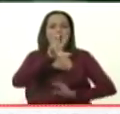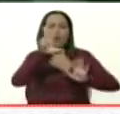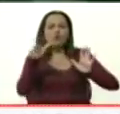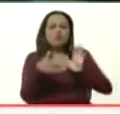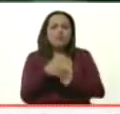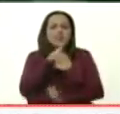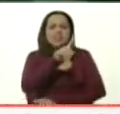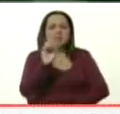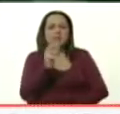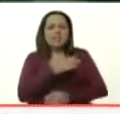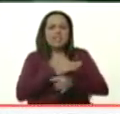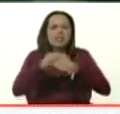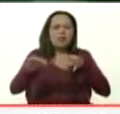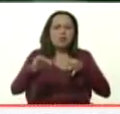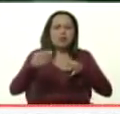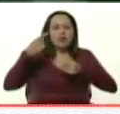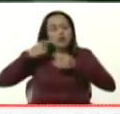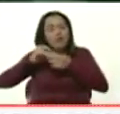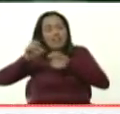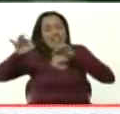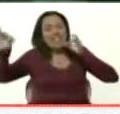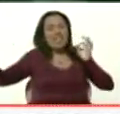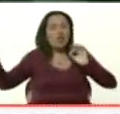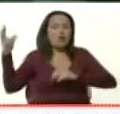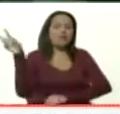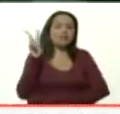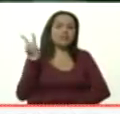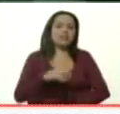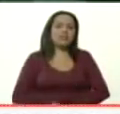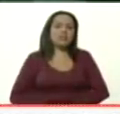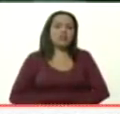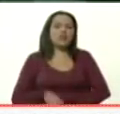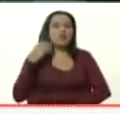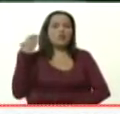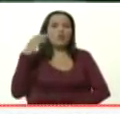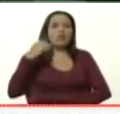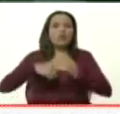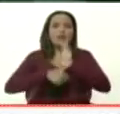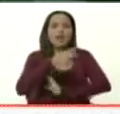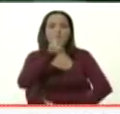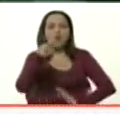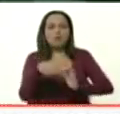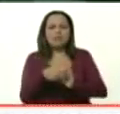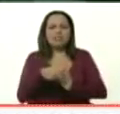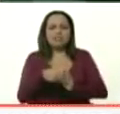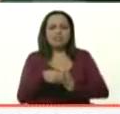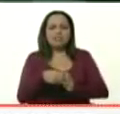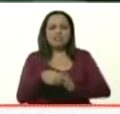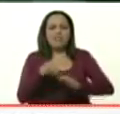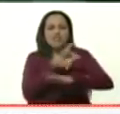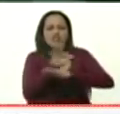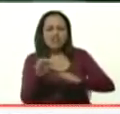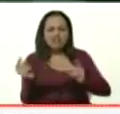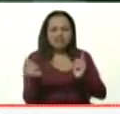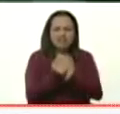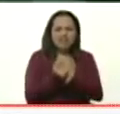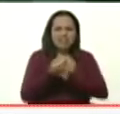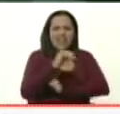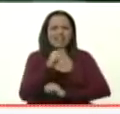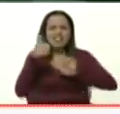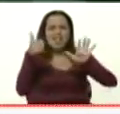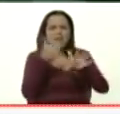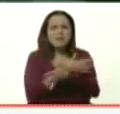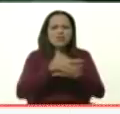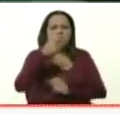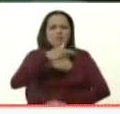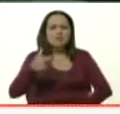Venezuela. Y con Colombia, que tenemos más de 2.000 kilómetros de vecindad, tenemos 6 millones de colombianos viviendo